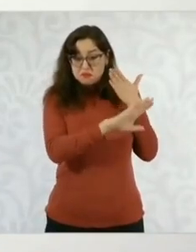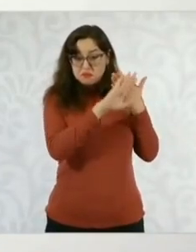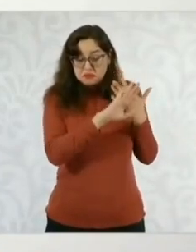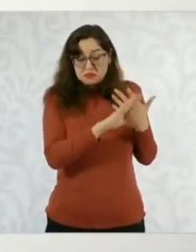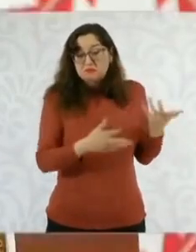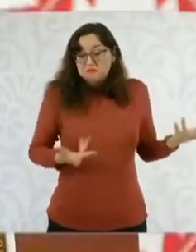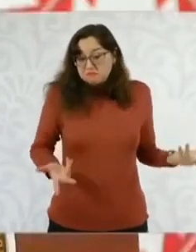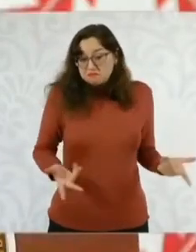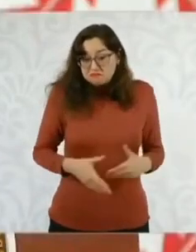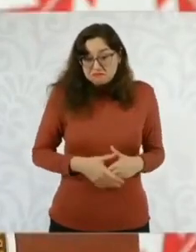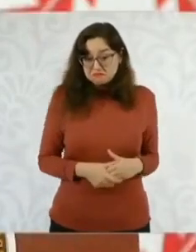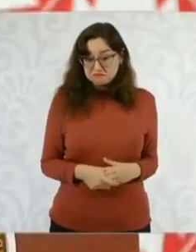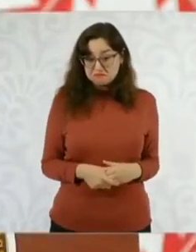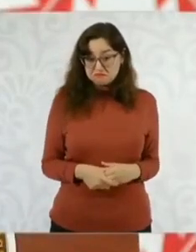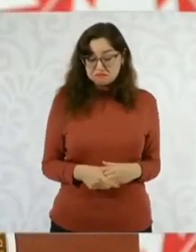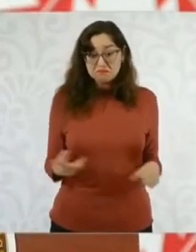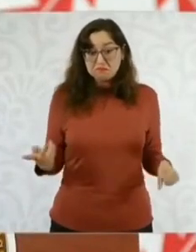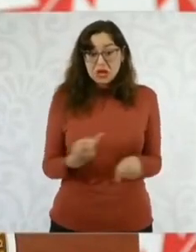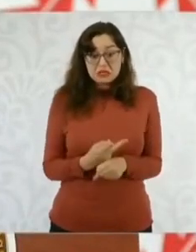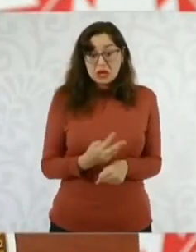sin argumentos.